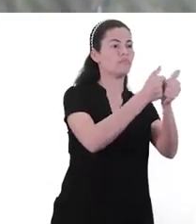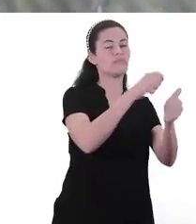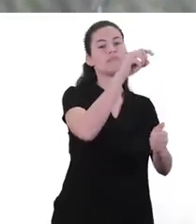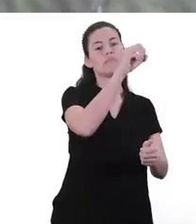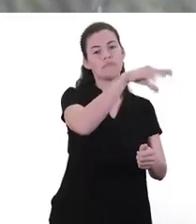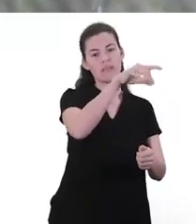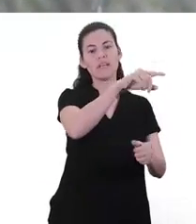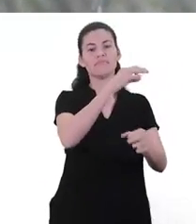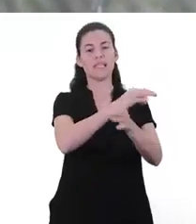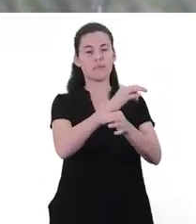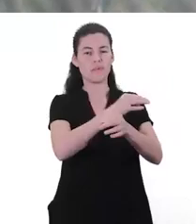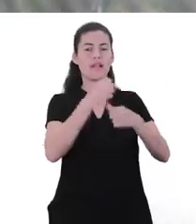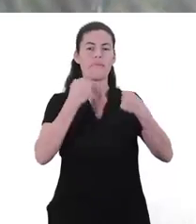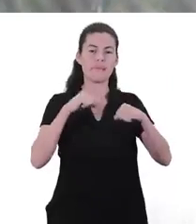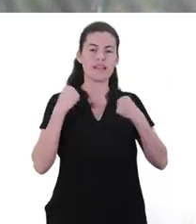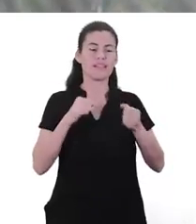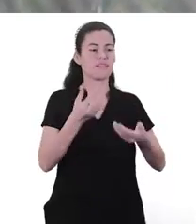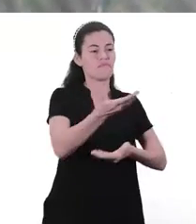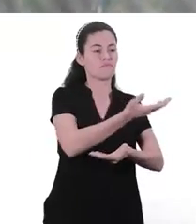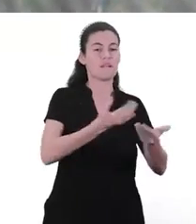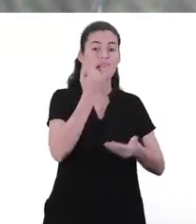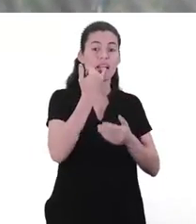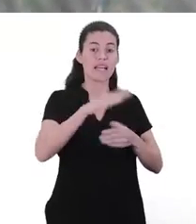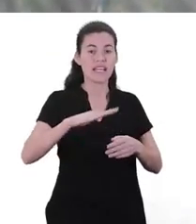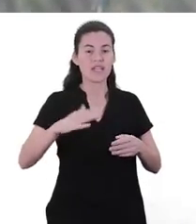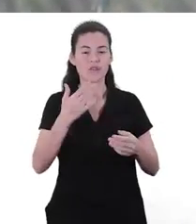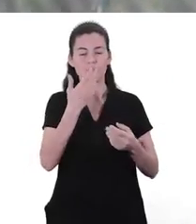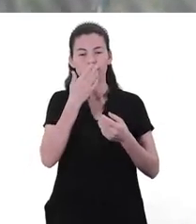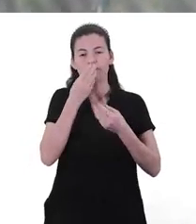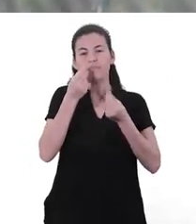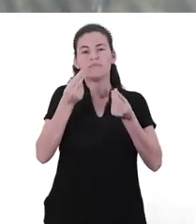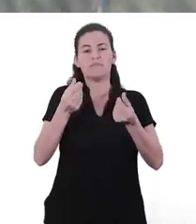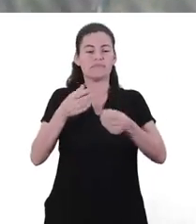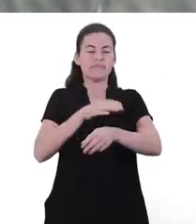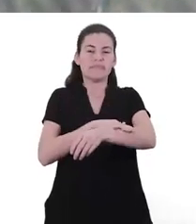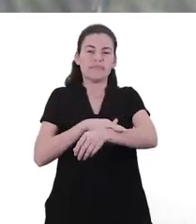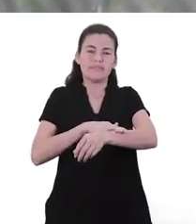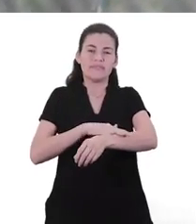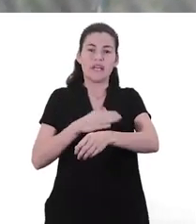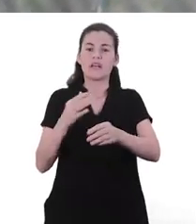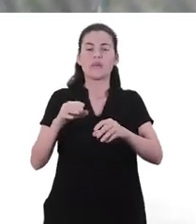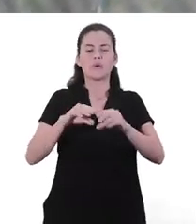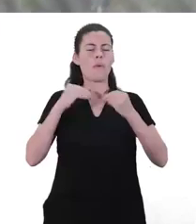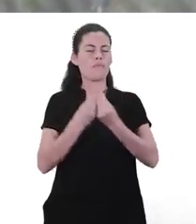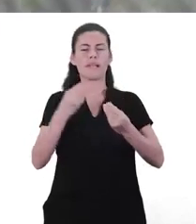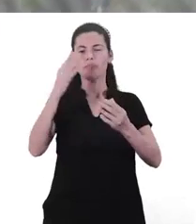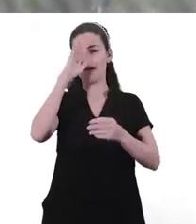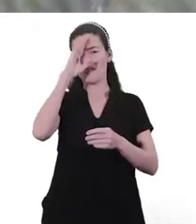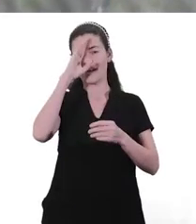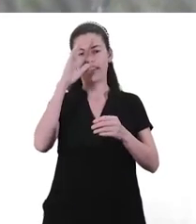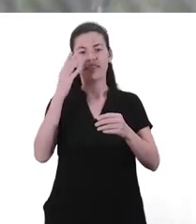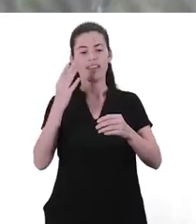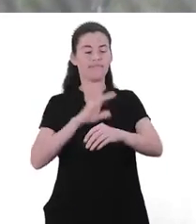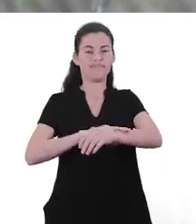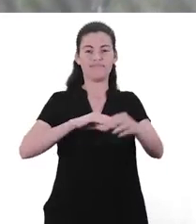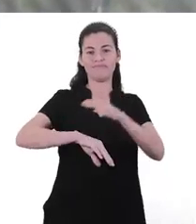cultural. Tiene que verse, tiene que relacionar, tiene que oler, sentir, porque todo pasa por la piel. Entonces, tiene